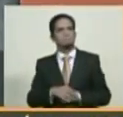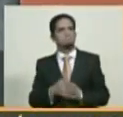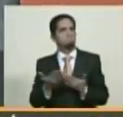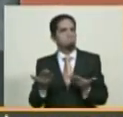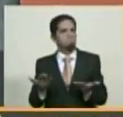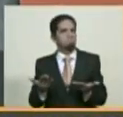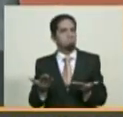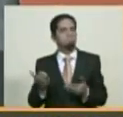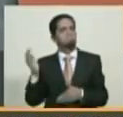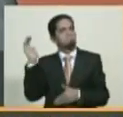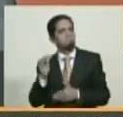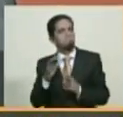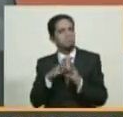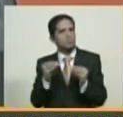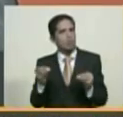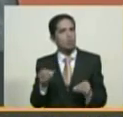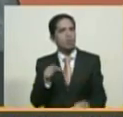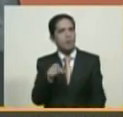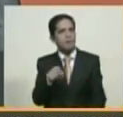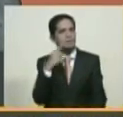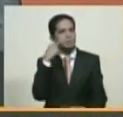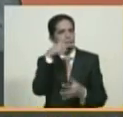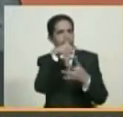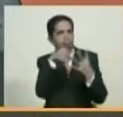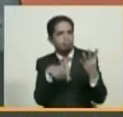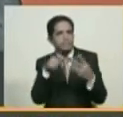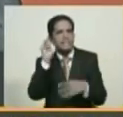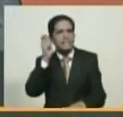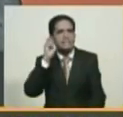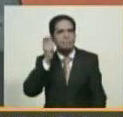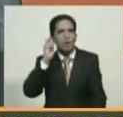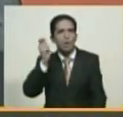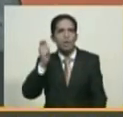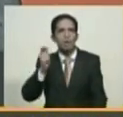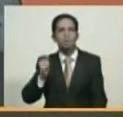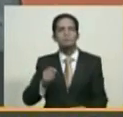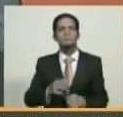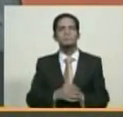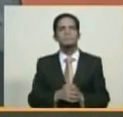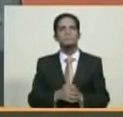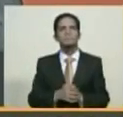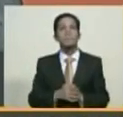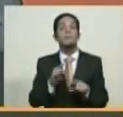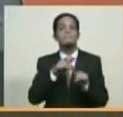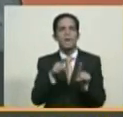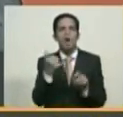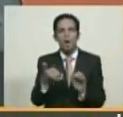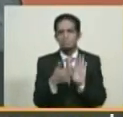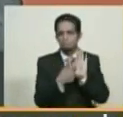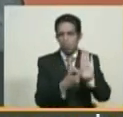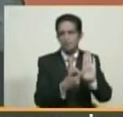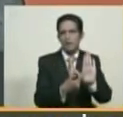Traemos todos esos testimonios. Pero vamos a mostrar una sola cosa.